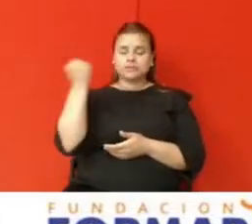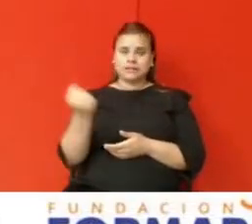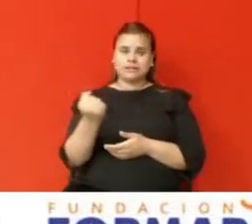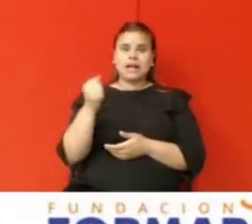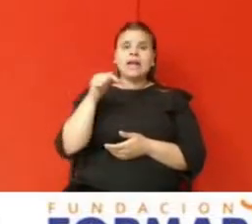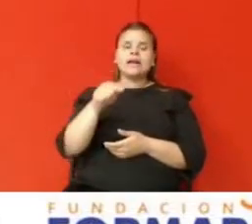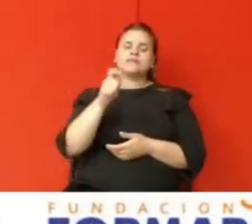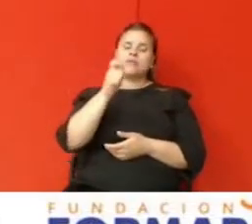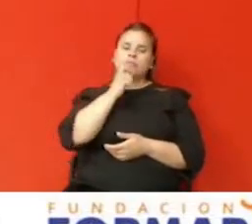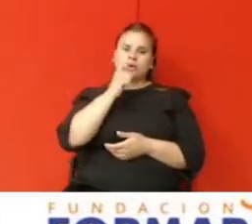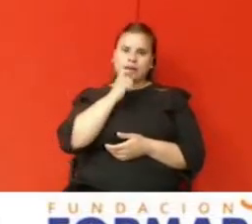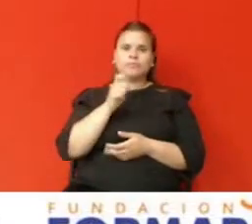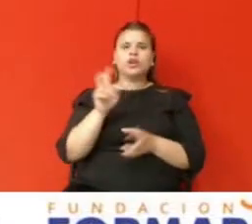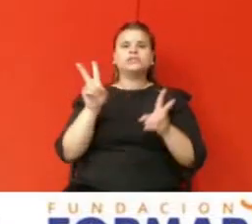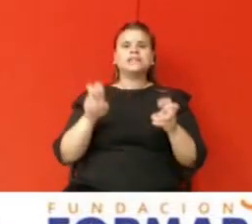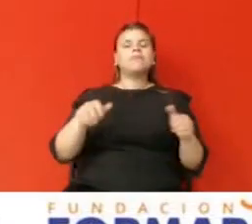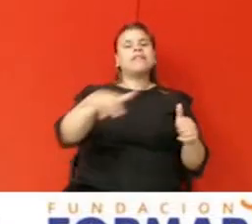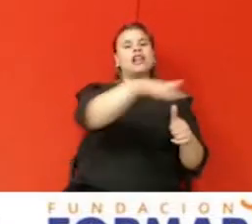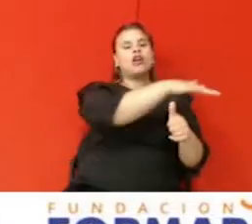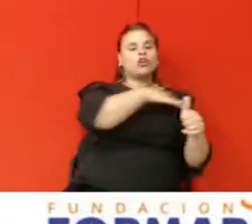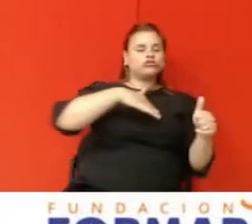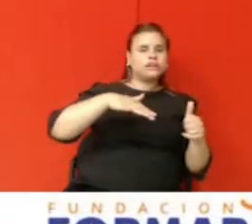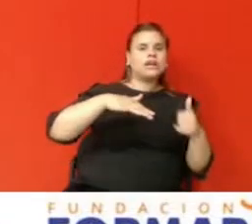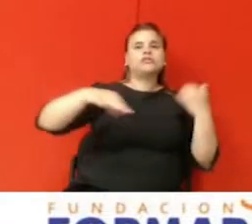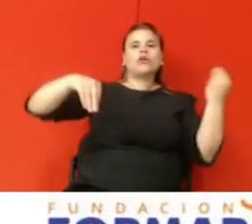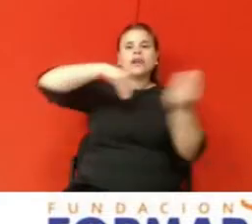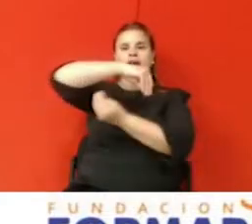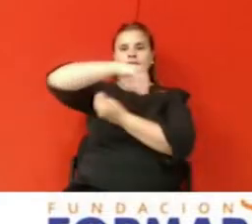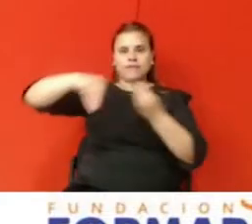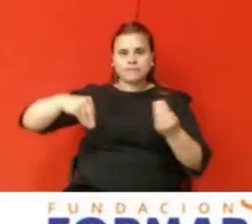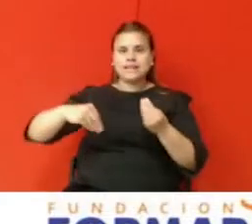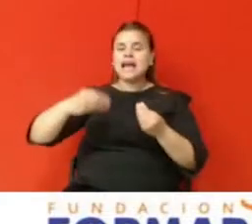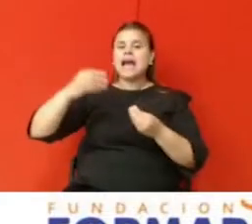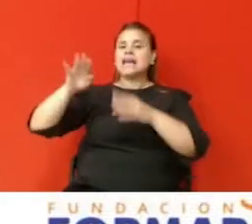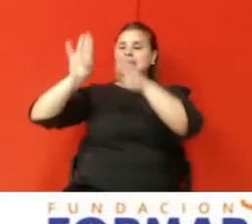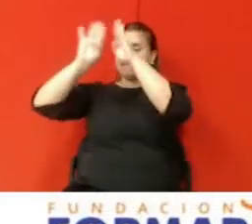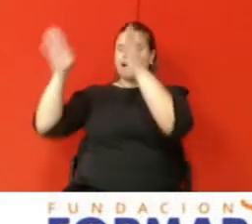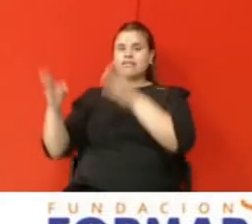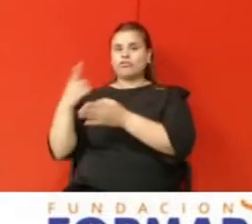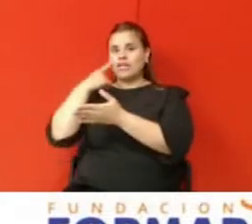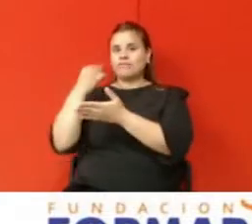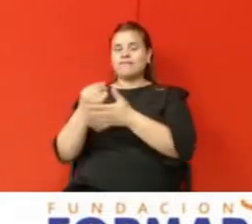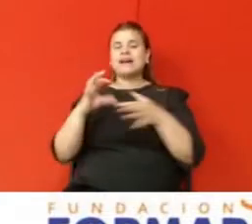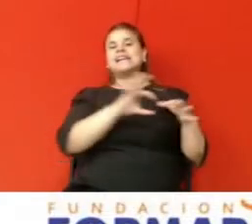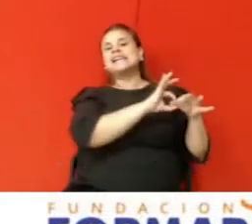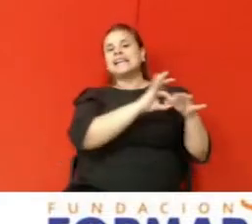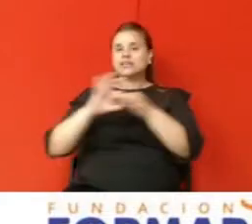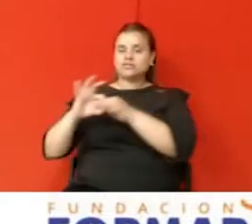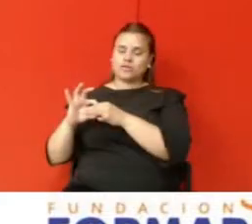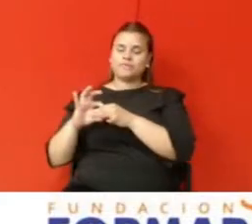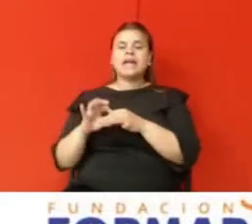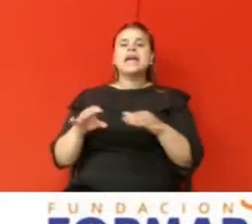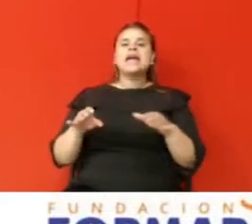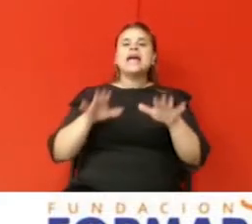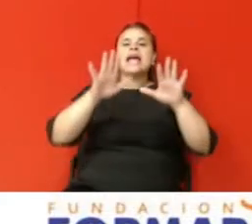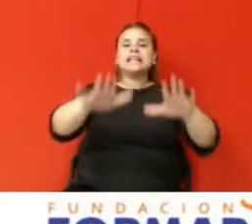la interacción entre la familia y la residencia, así como también el kinesiólogo en la parte